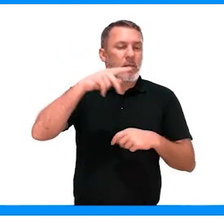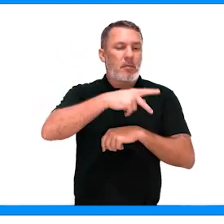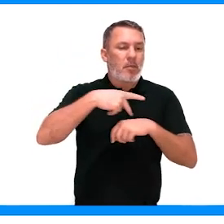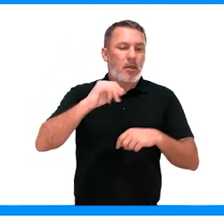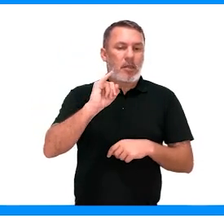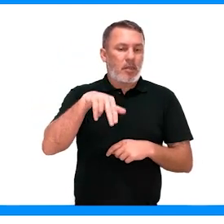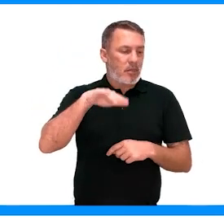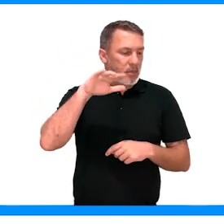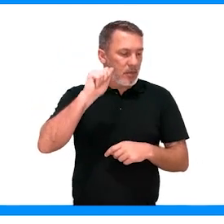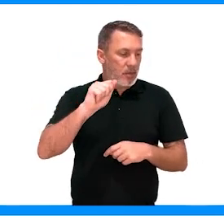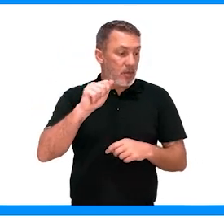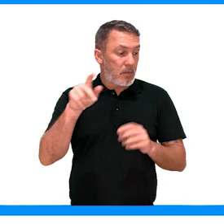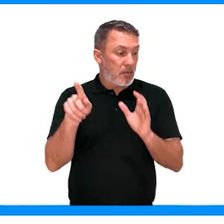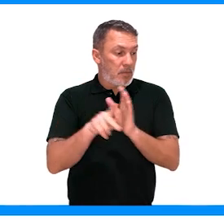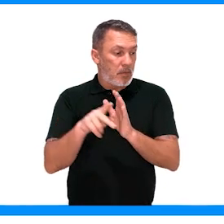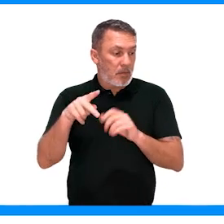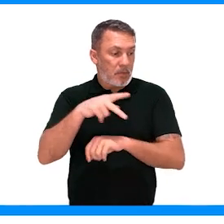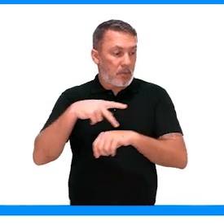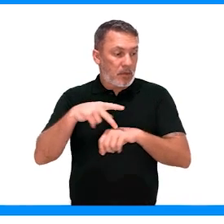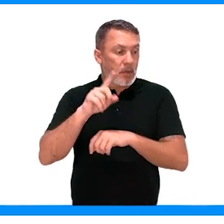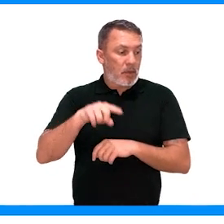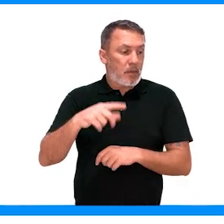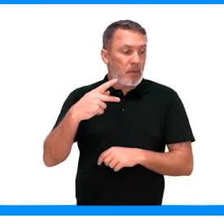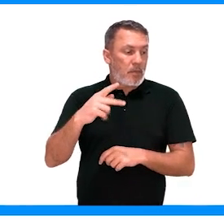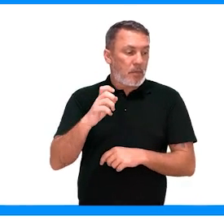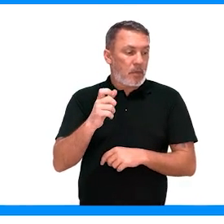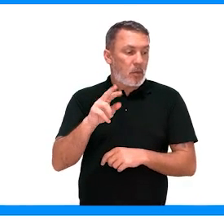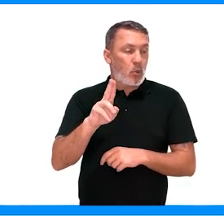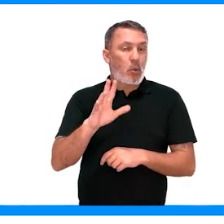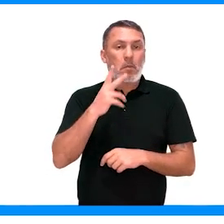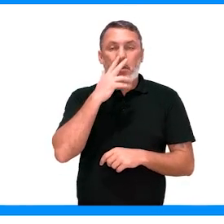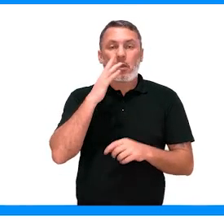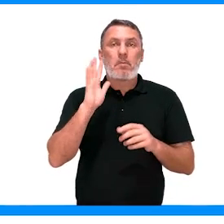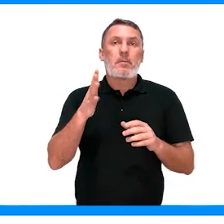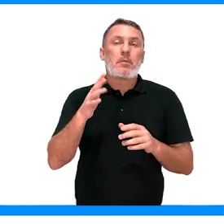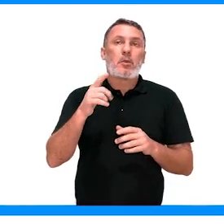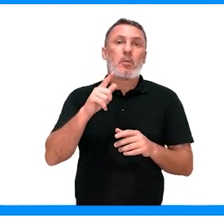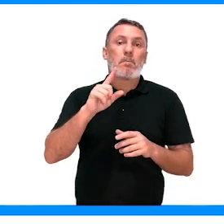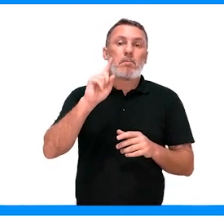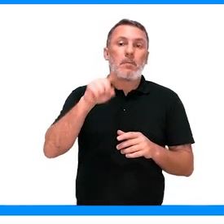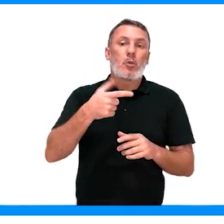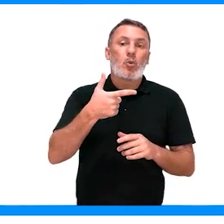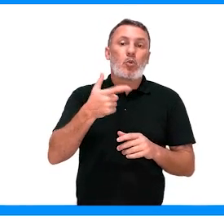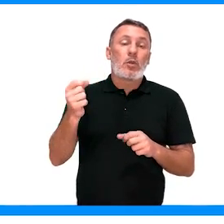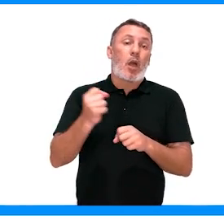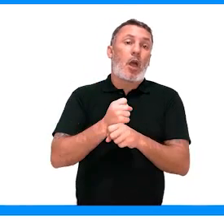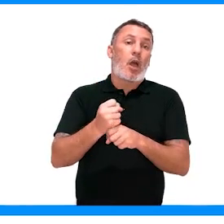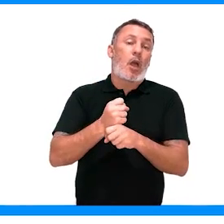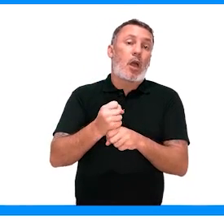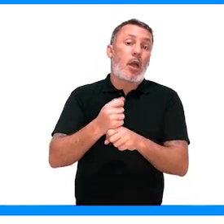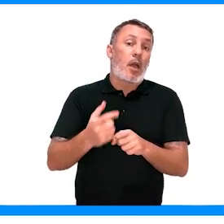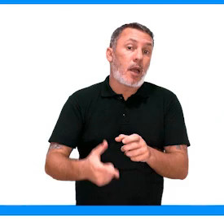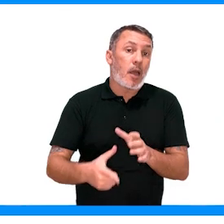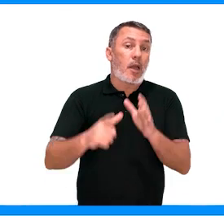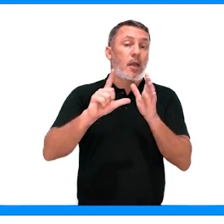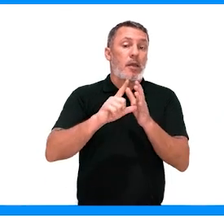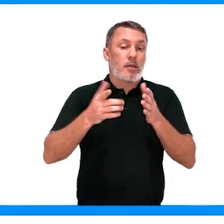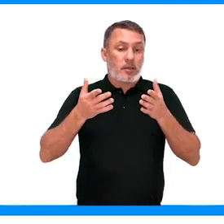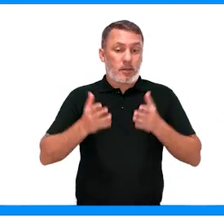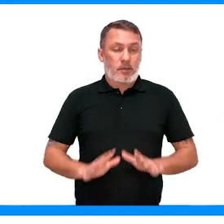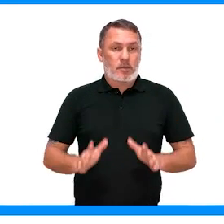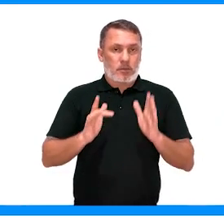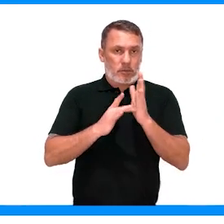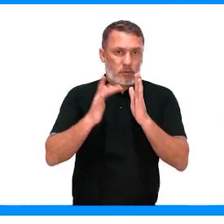maíz, cultivo conocido en el Perú desde por lo menos 1200 años antes de Cristo. Los